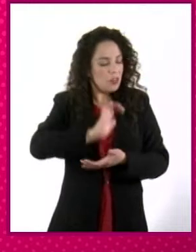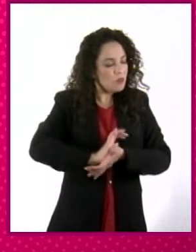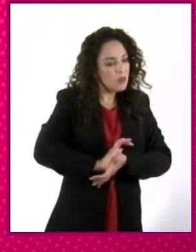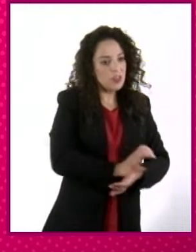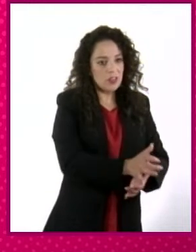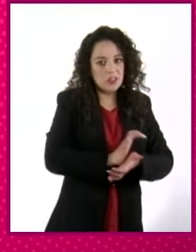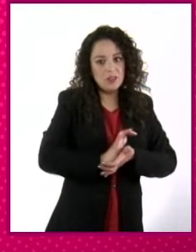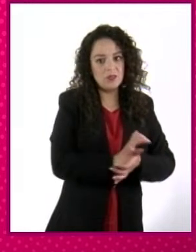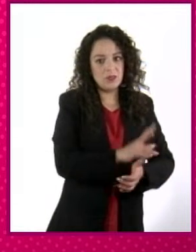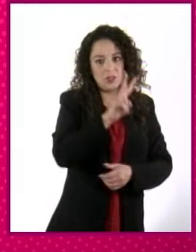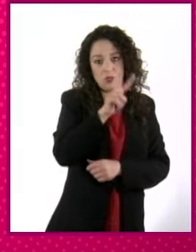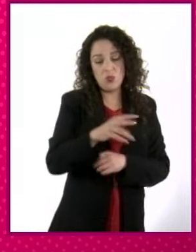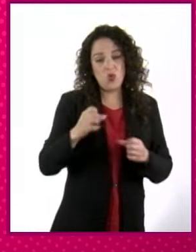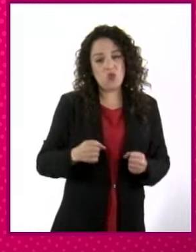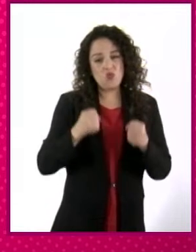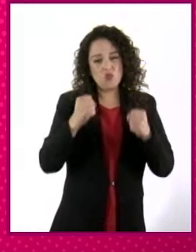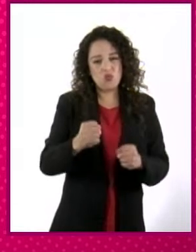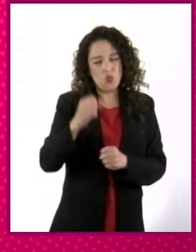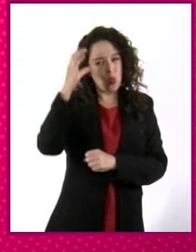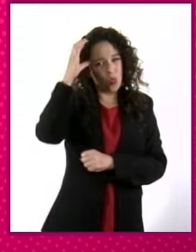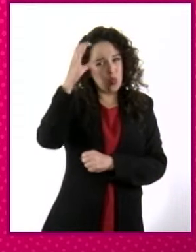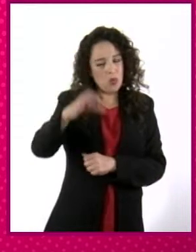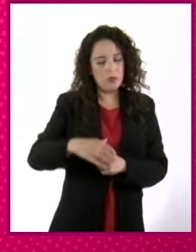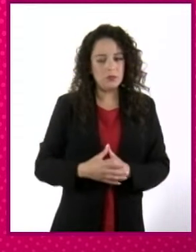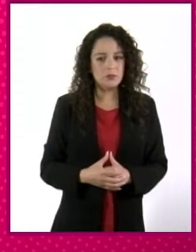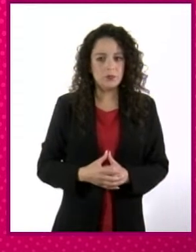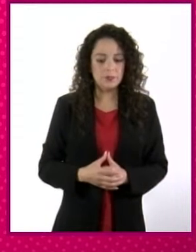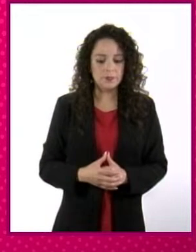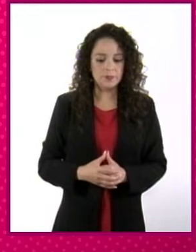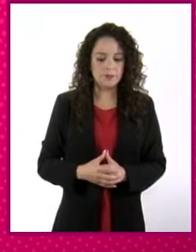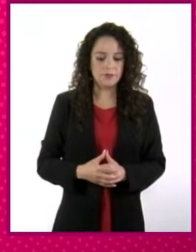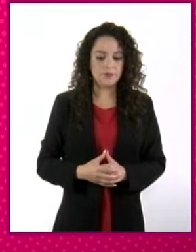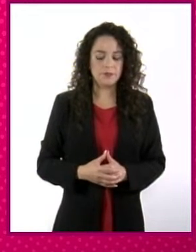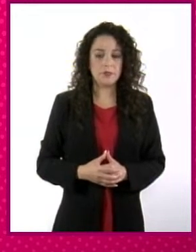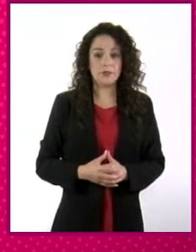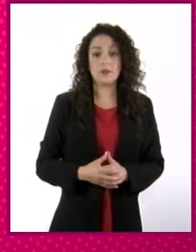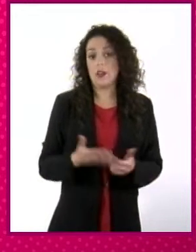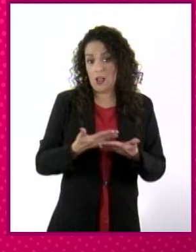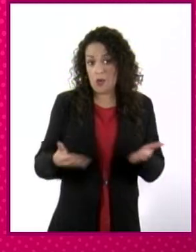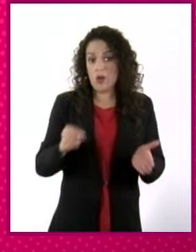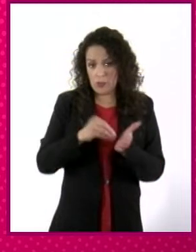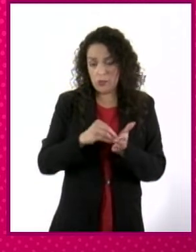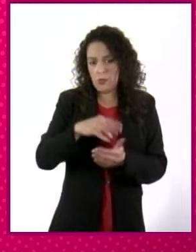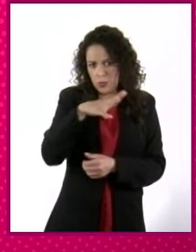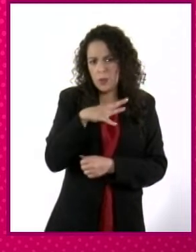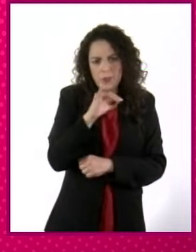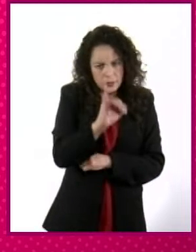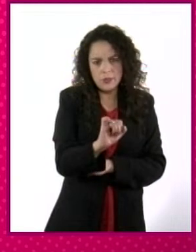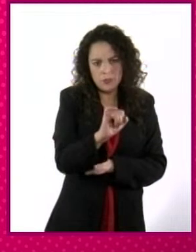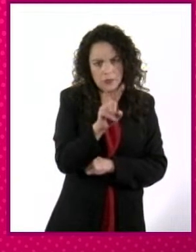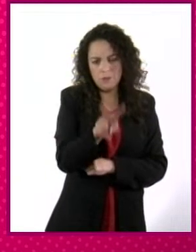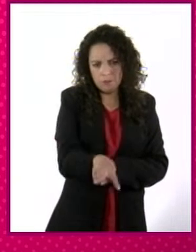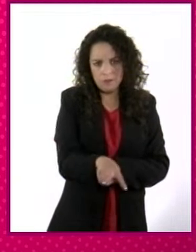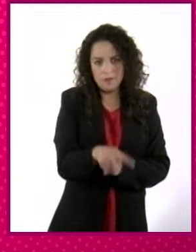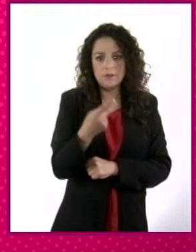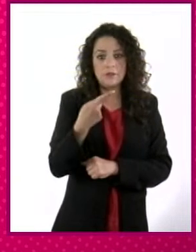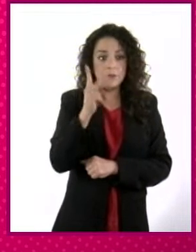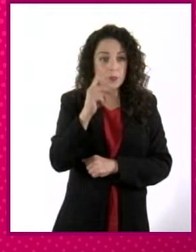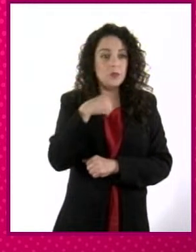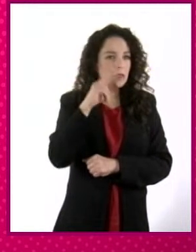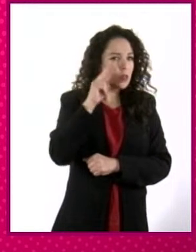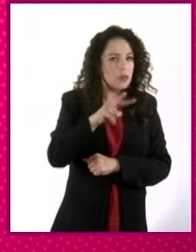racial más concentrada aún. No digo que ya no exista, claro que existe, pero he visto a